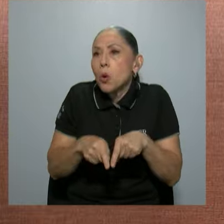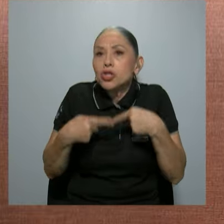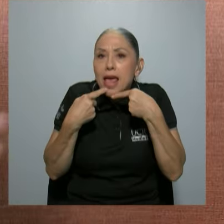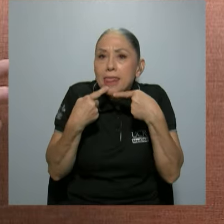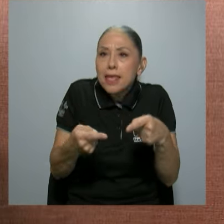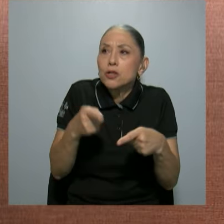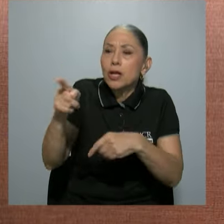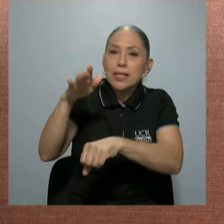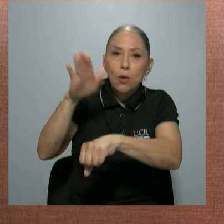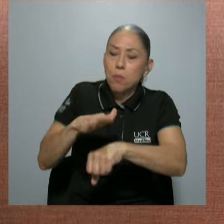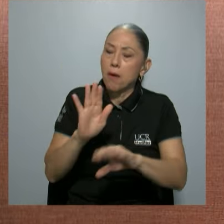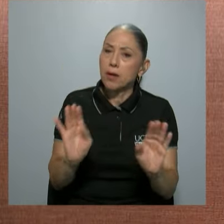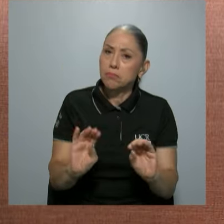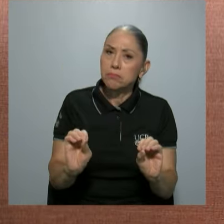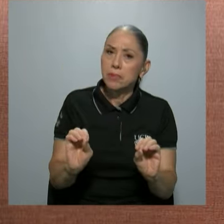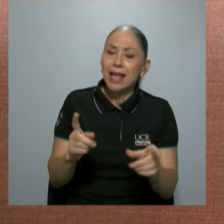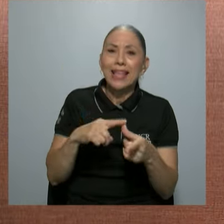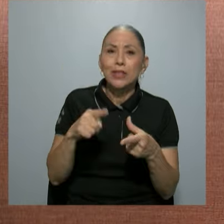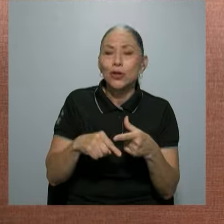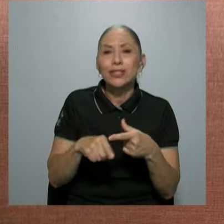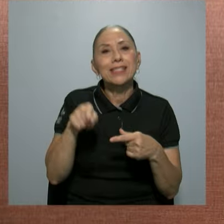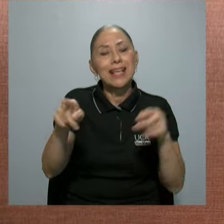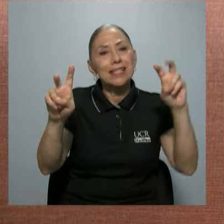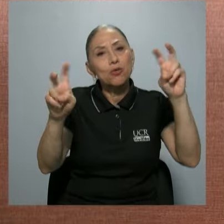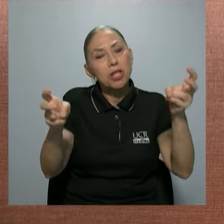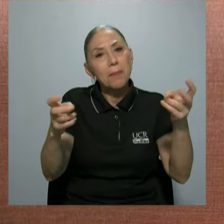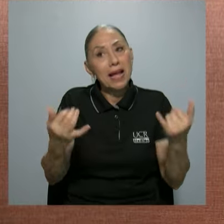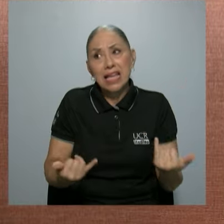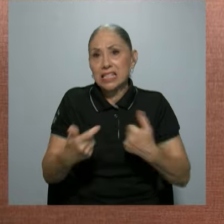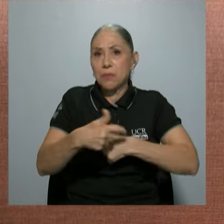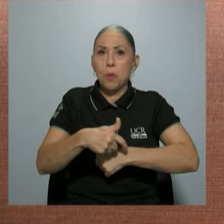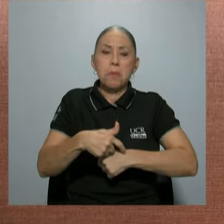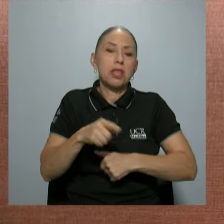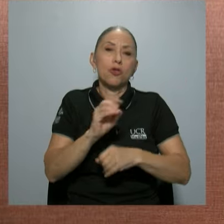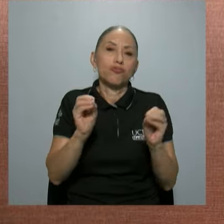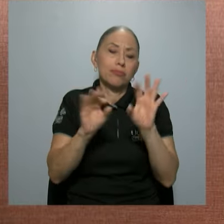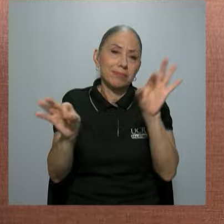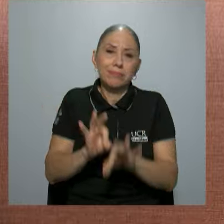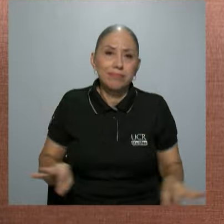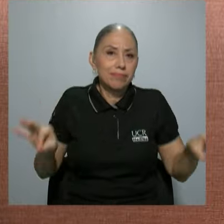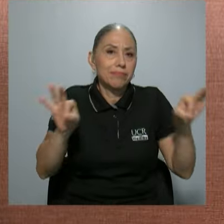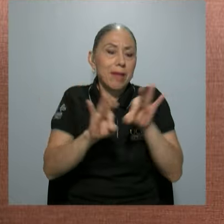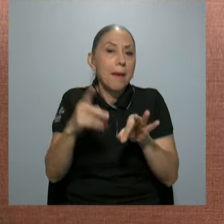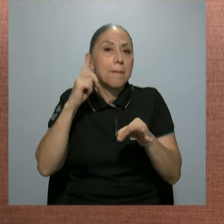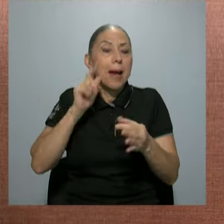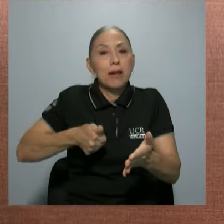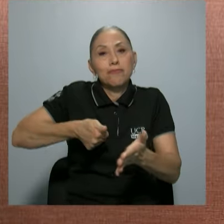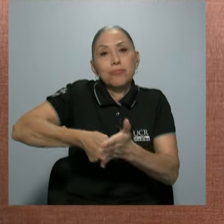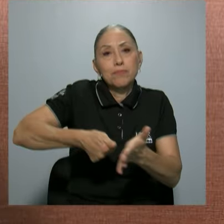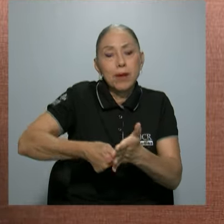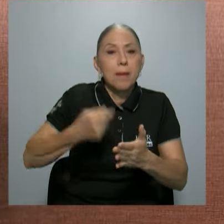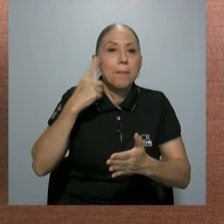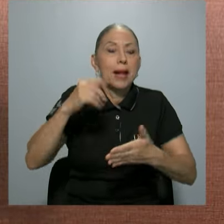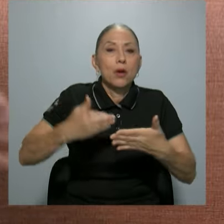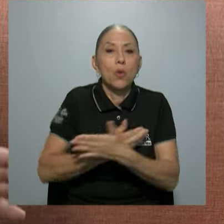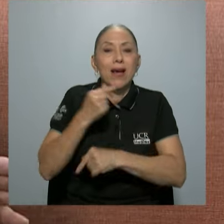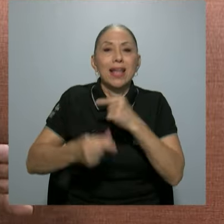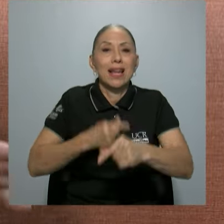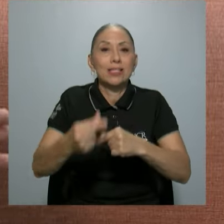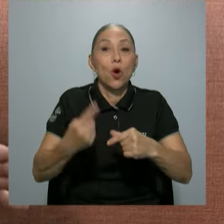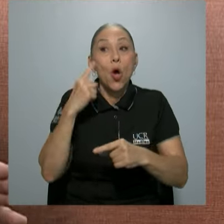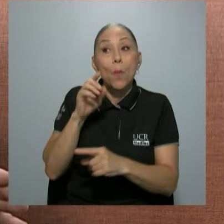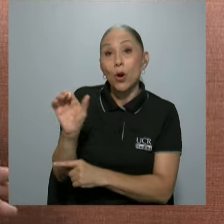así que no es un tema que tenga en este momento relevancia electoral para Nueva Generación, porque, repito, él ni en